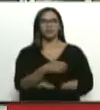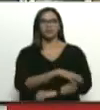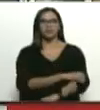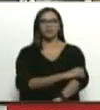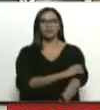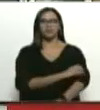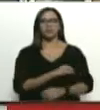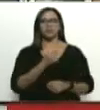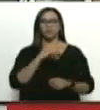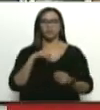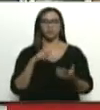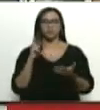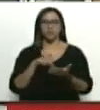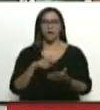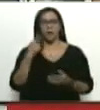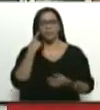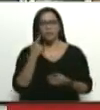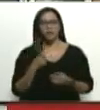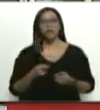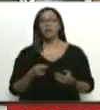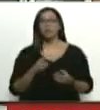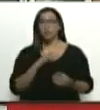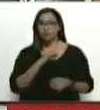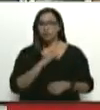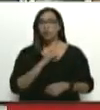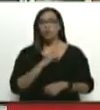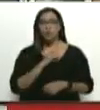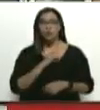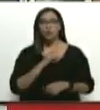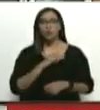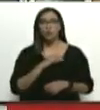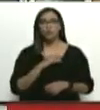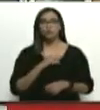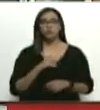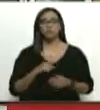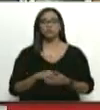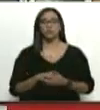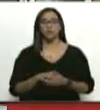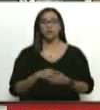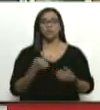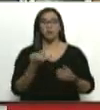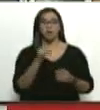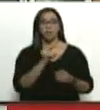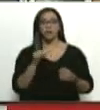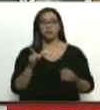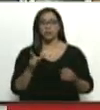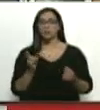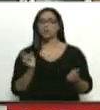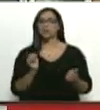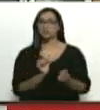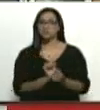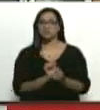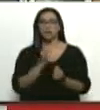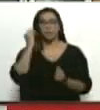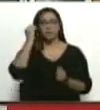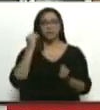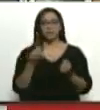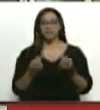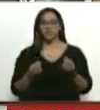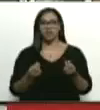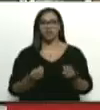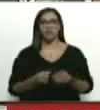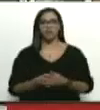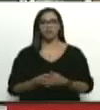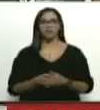Nosotros llegamos, mire, que ha sido doloroso, se han quedado en el camino una cantidad de gente que creyeron que esto era un negociado. Yo voy a